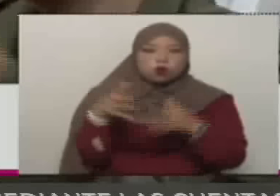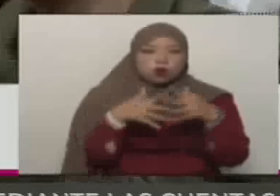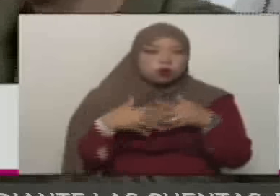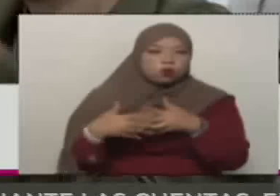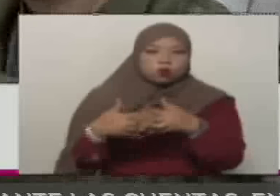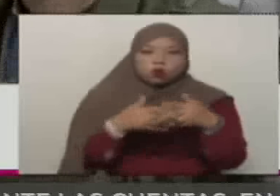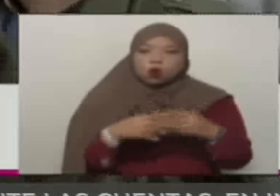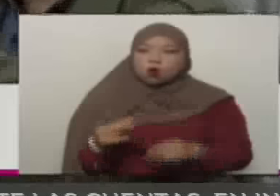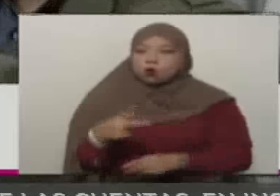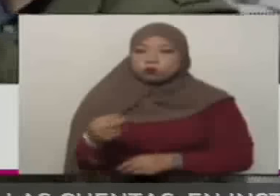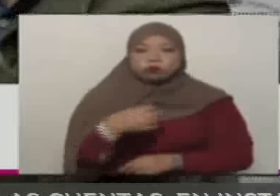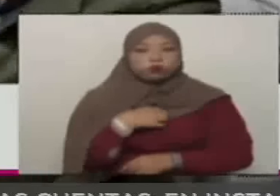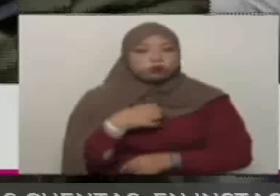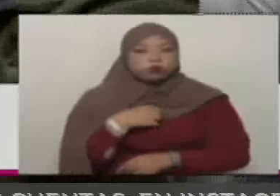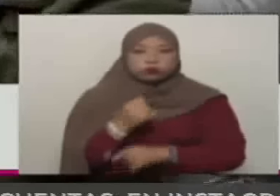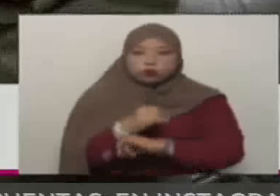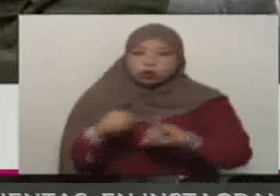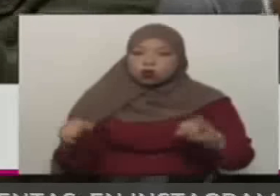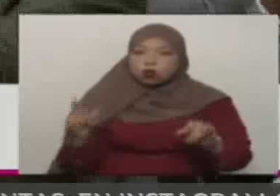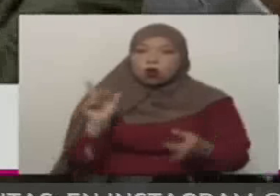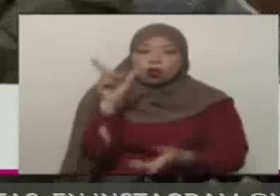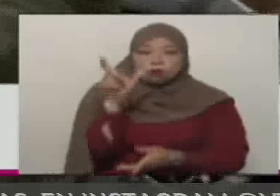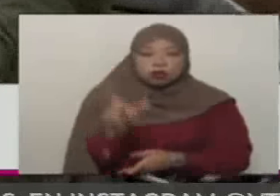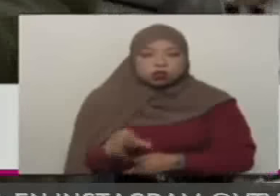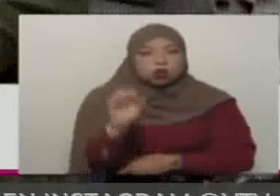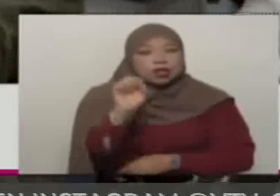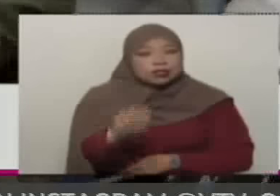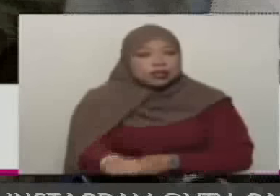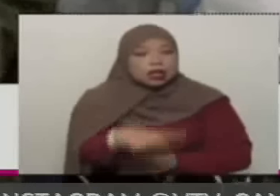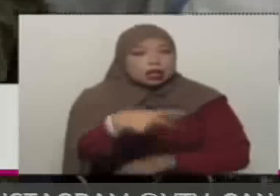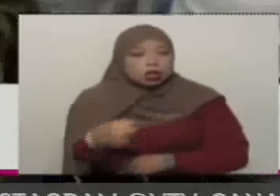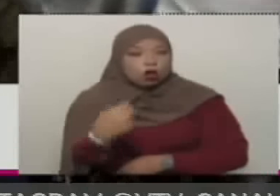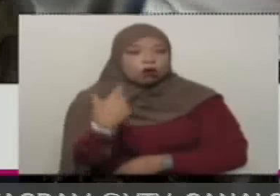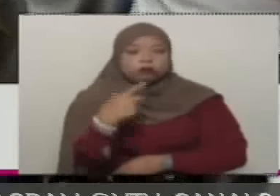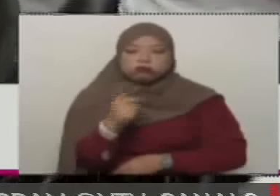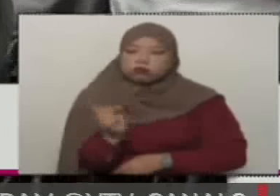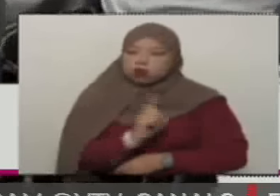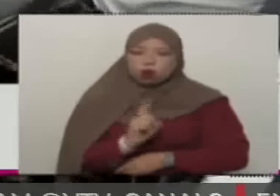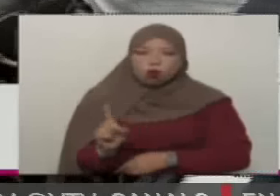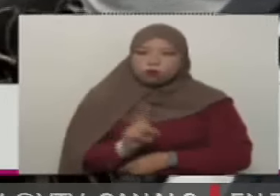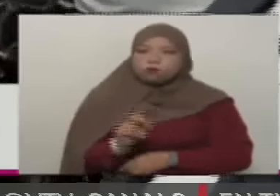no dependemos de que una persona diga que sí o diga que no.